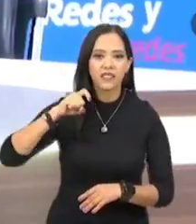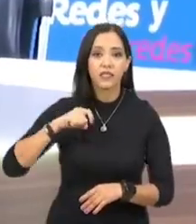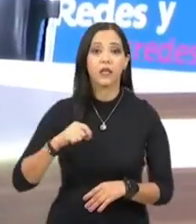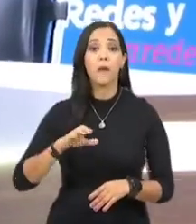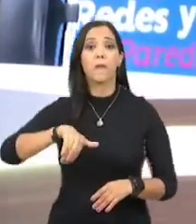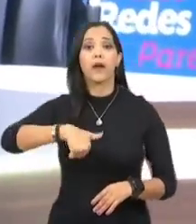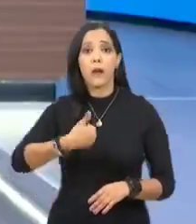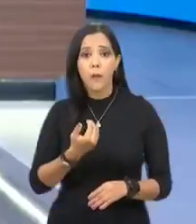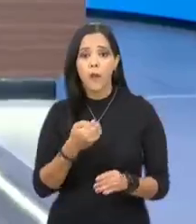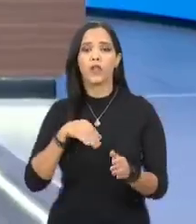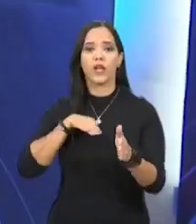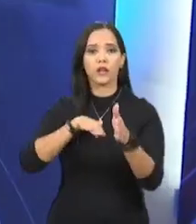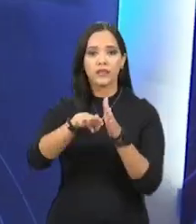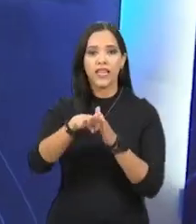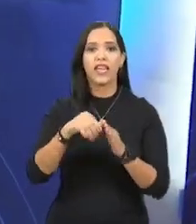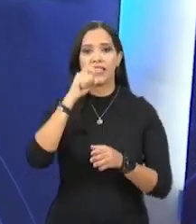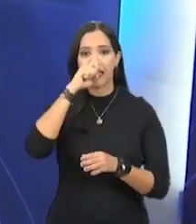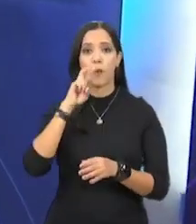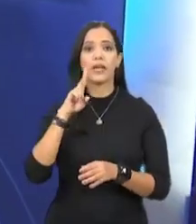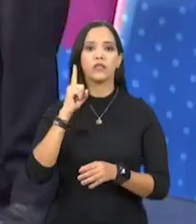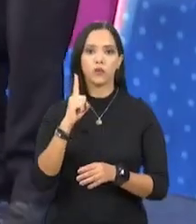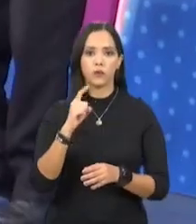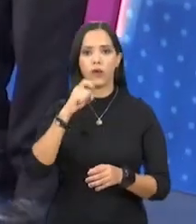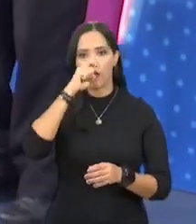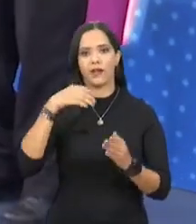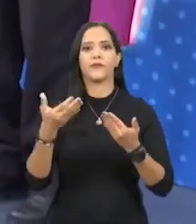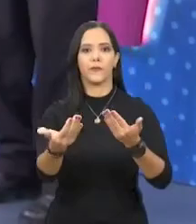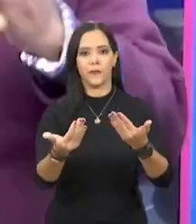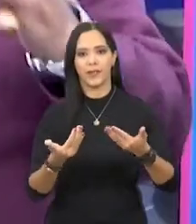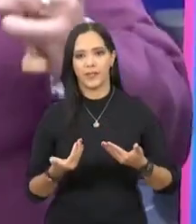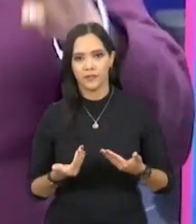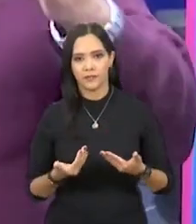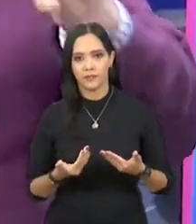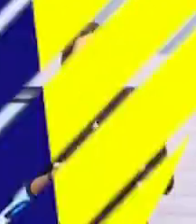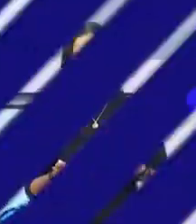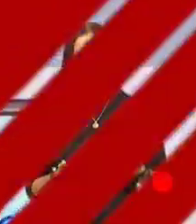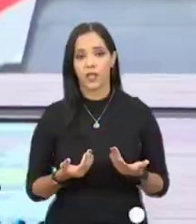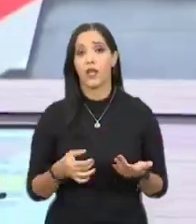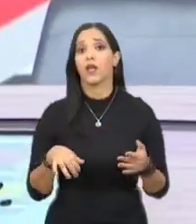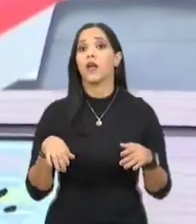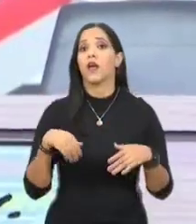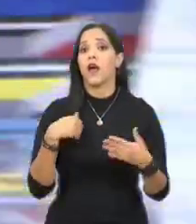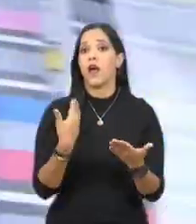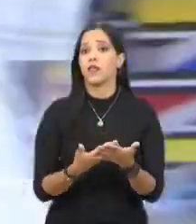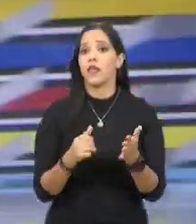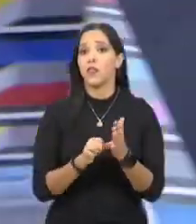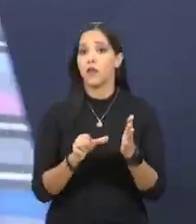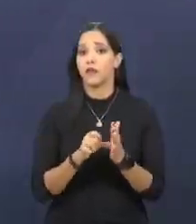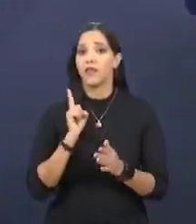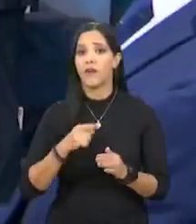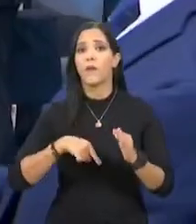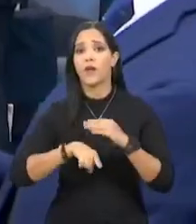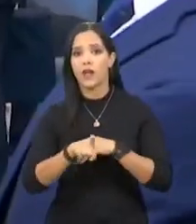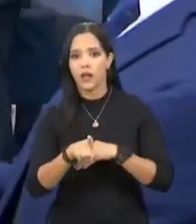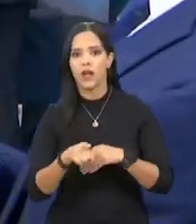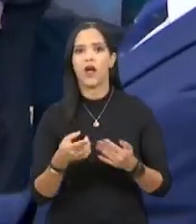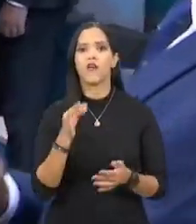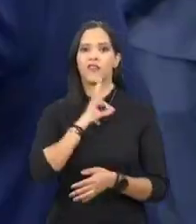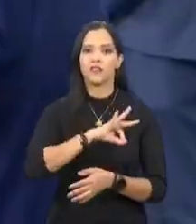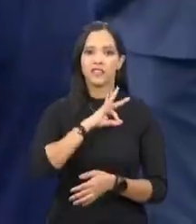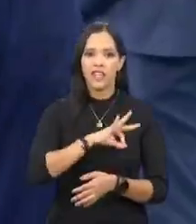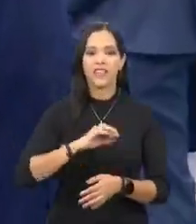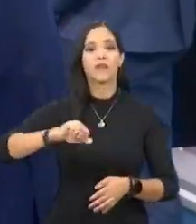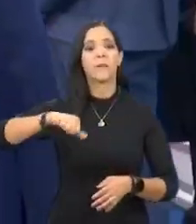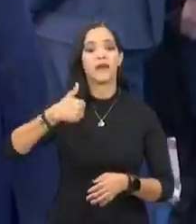se amerita para poder transitar este siglo XXI y los siglos por venir. ¿Hacia dónde debemos ir? Hacia una